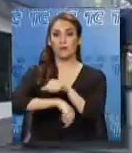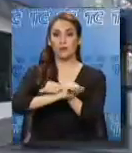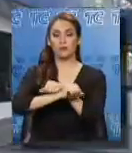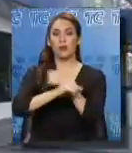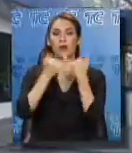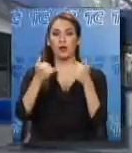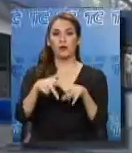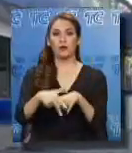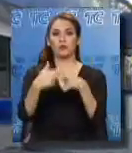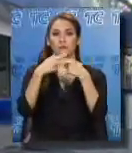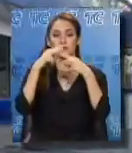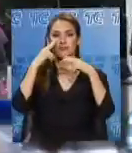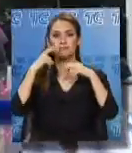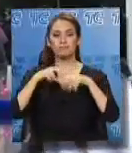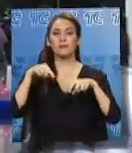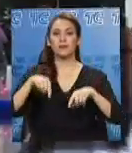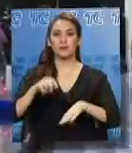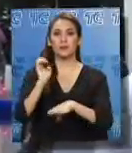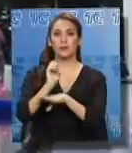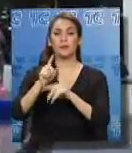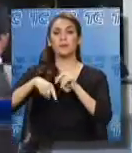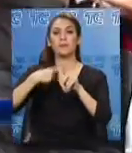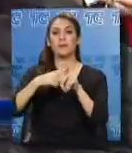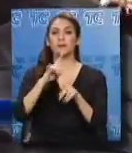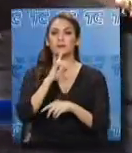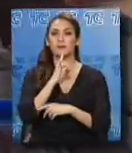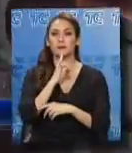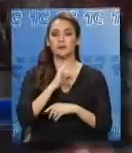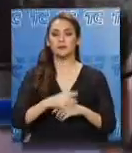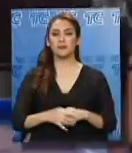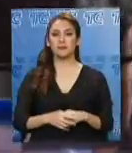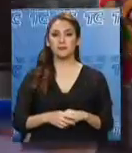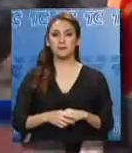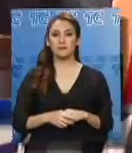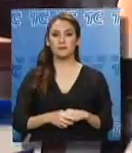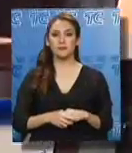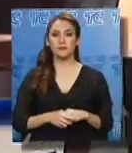son investigados por la justicia en Ecuador y Estados Unidos. Cristian Hidalgo, TC Televisión.